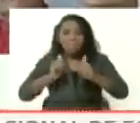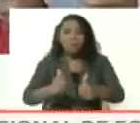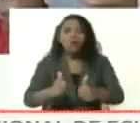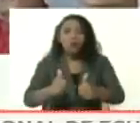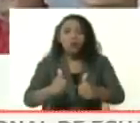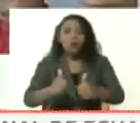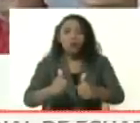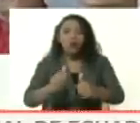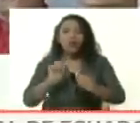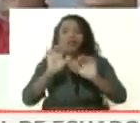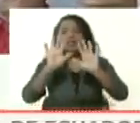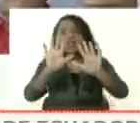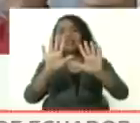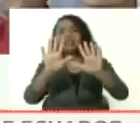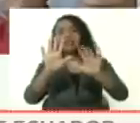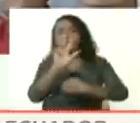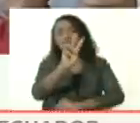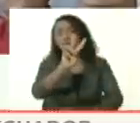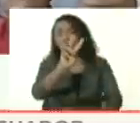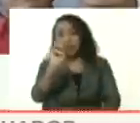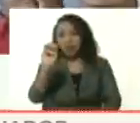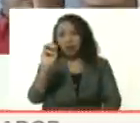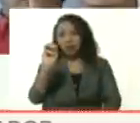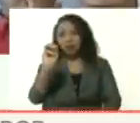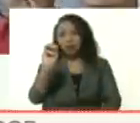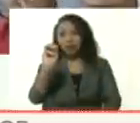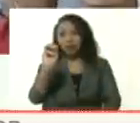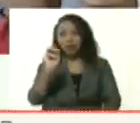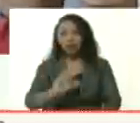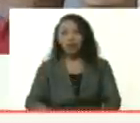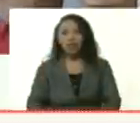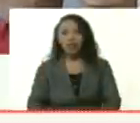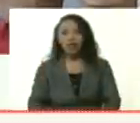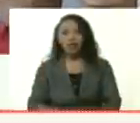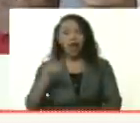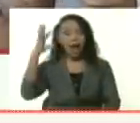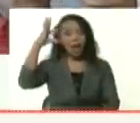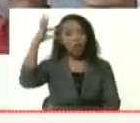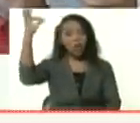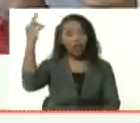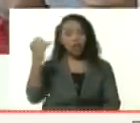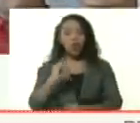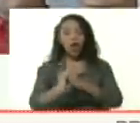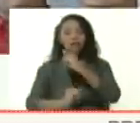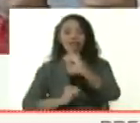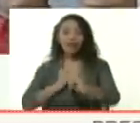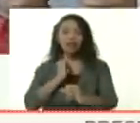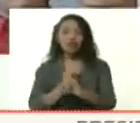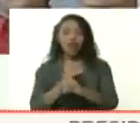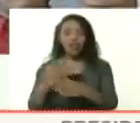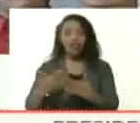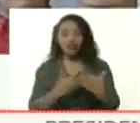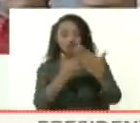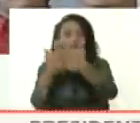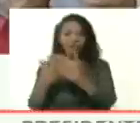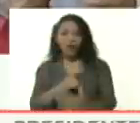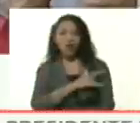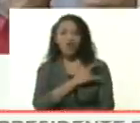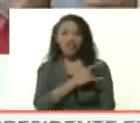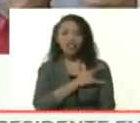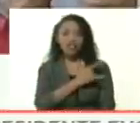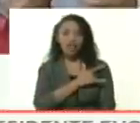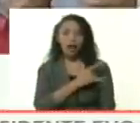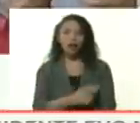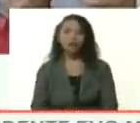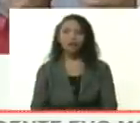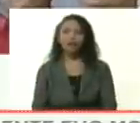miércoles 20, arranca el Congreso Internacional de Estudiantes Universitarios, bueno, de